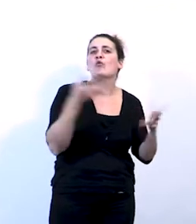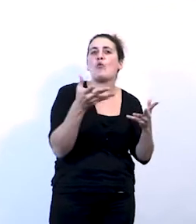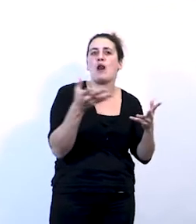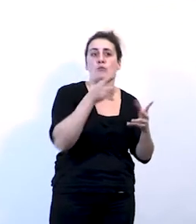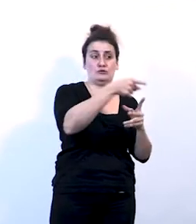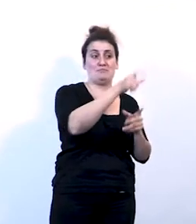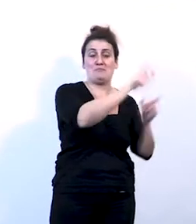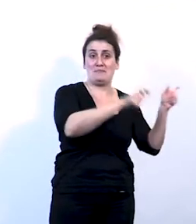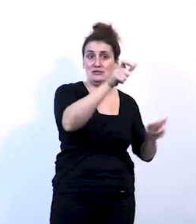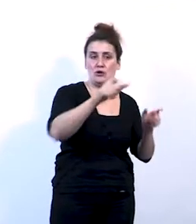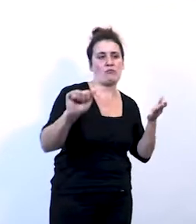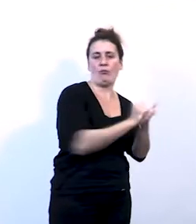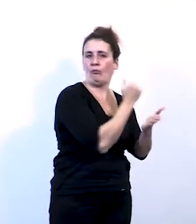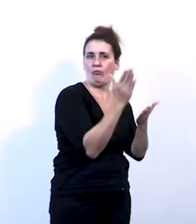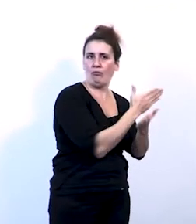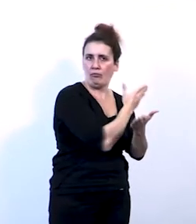borrar a la gente,